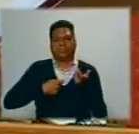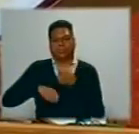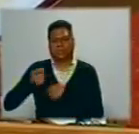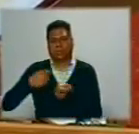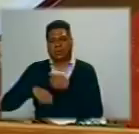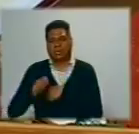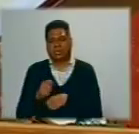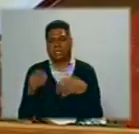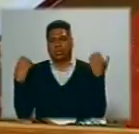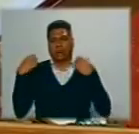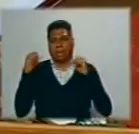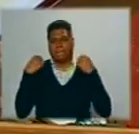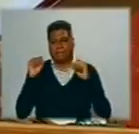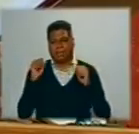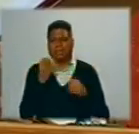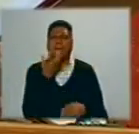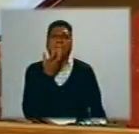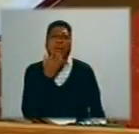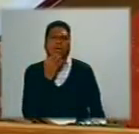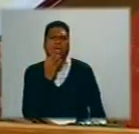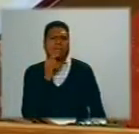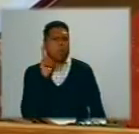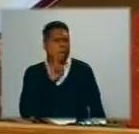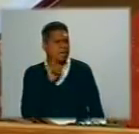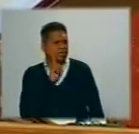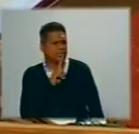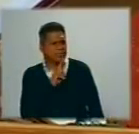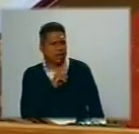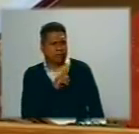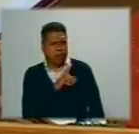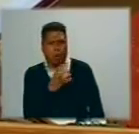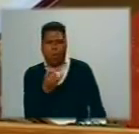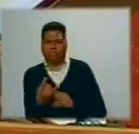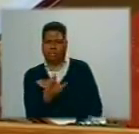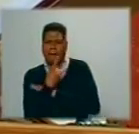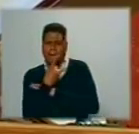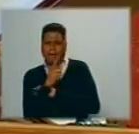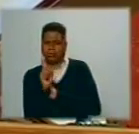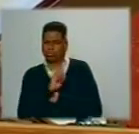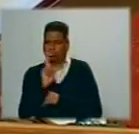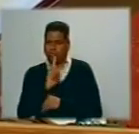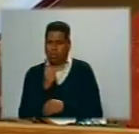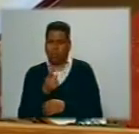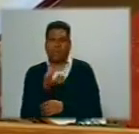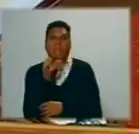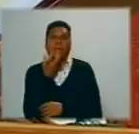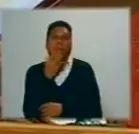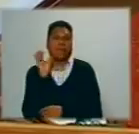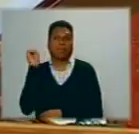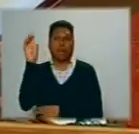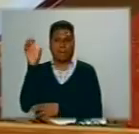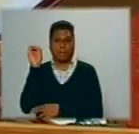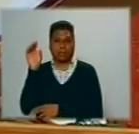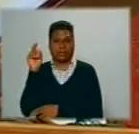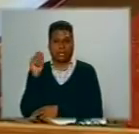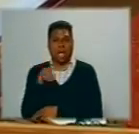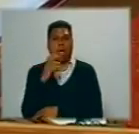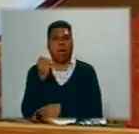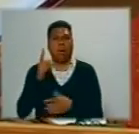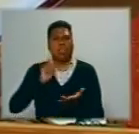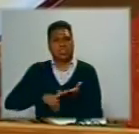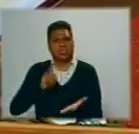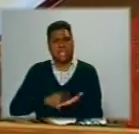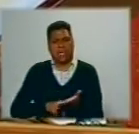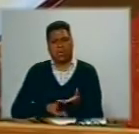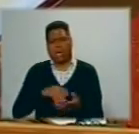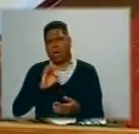prácticas ilegales, poco éticas, discriminatorias o engañosas, como las tácticas de comercialización abusivas, el cobro abusivo de deuda u otra